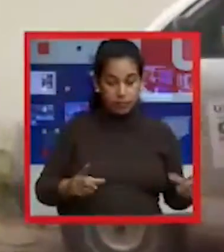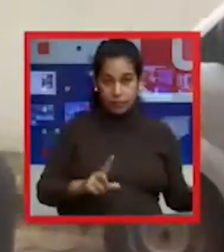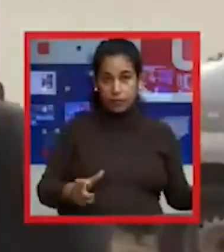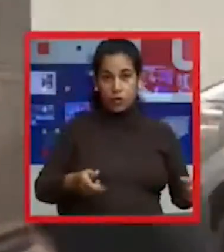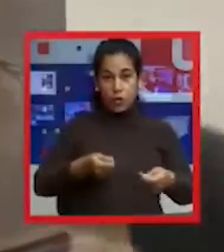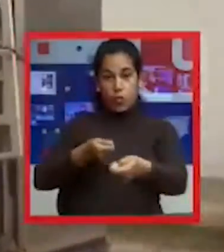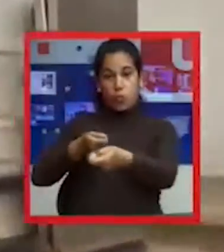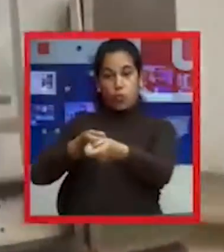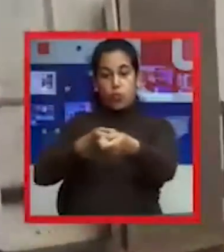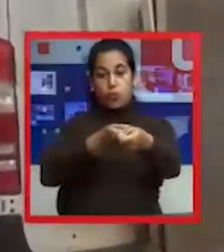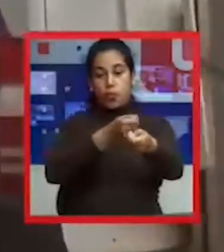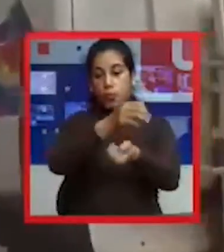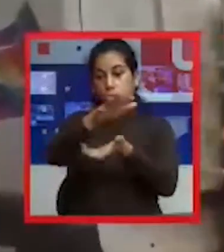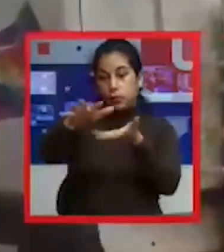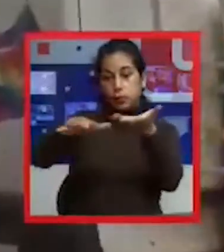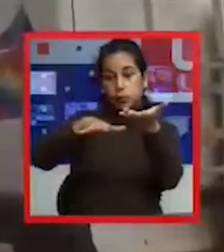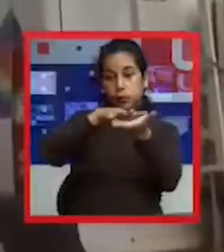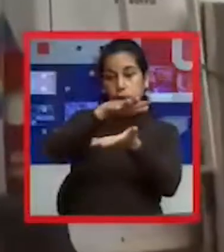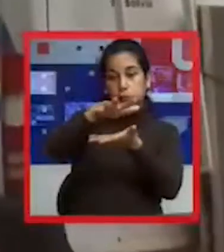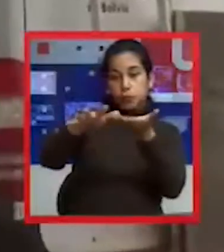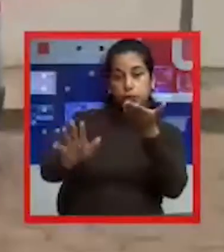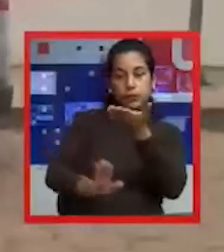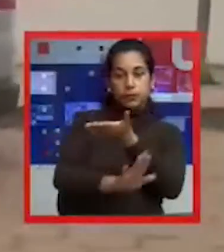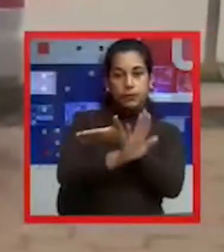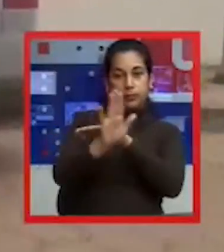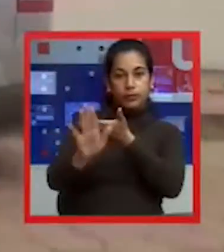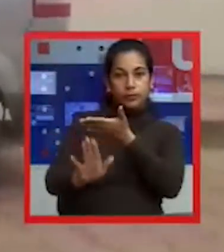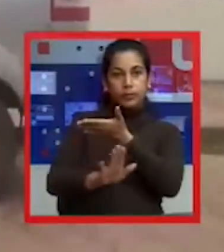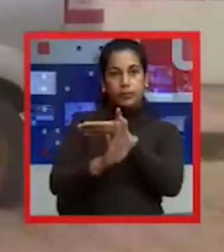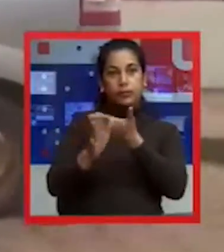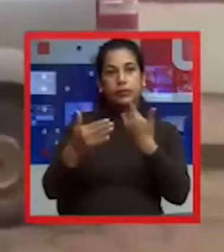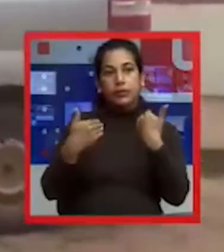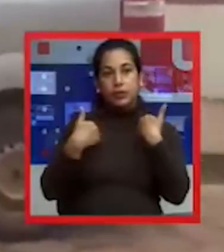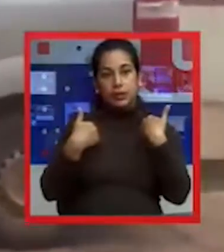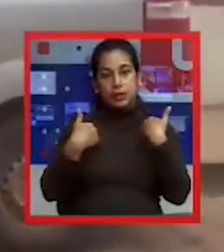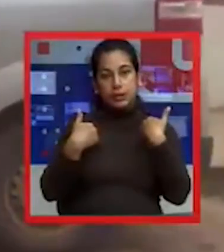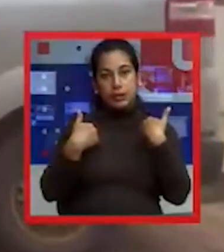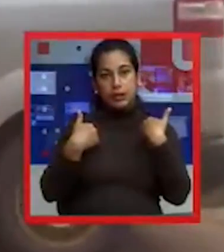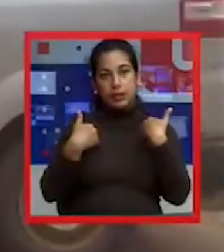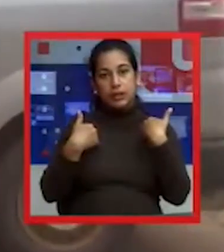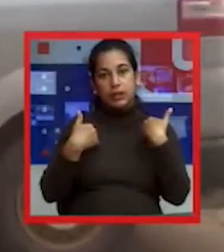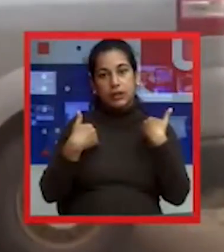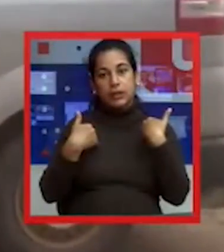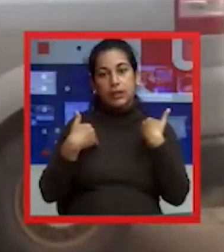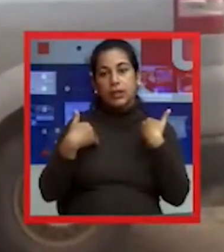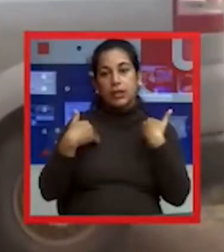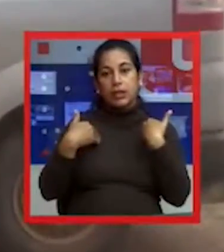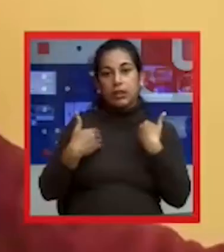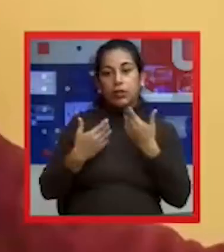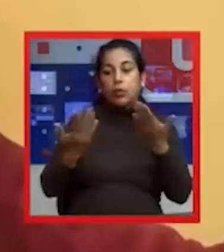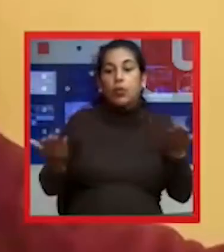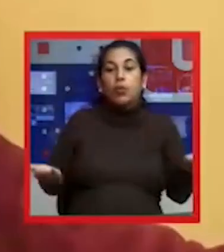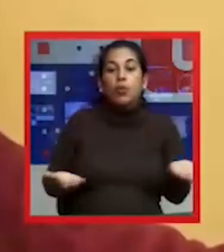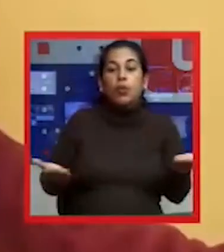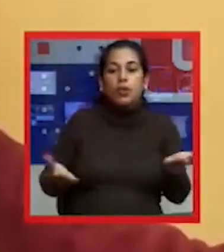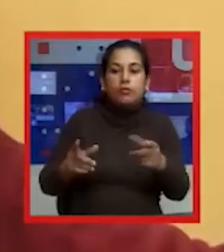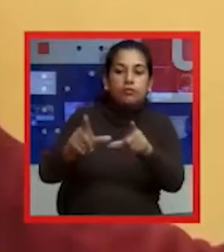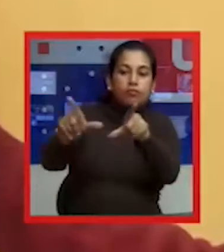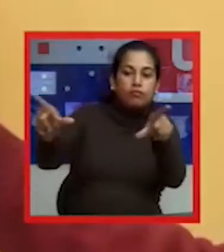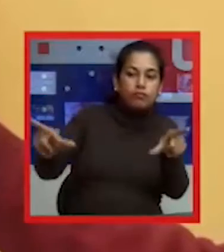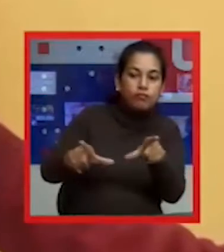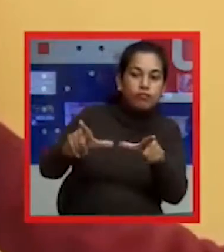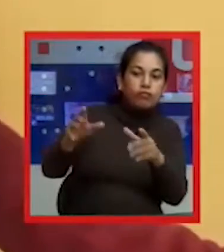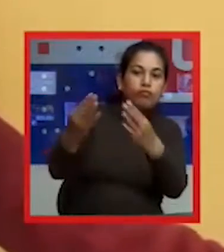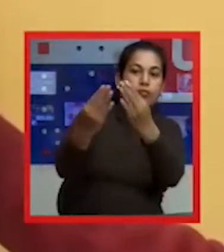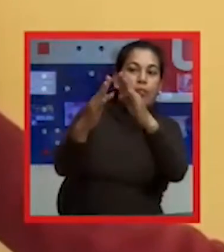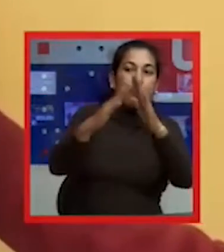los procedimientos de contingencia prevención. Requerimos la georreferenciación y las direcciones exactas, además de los